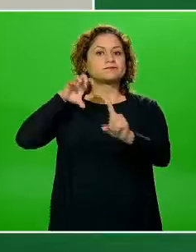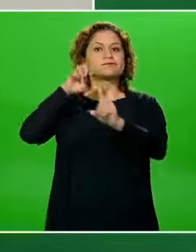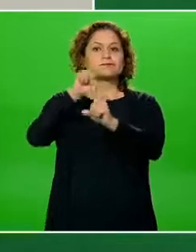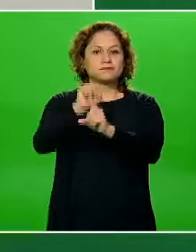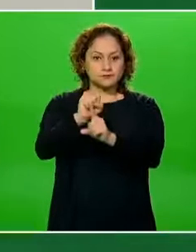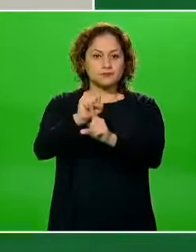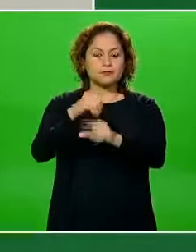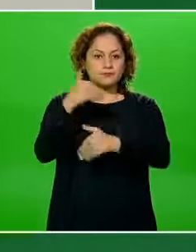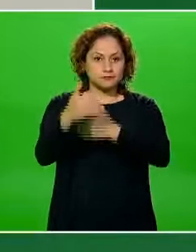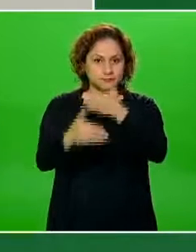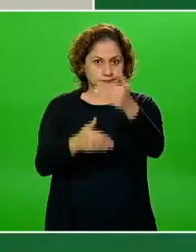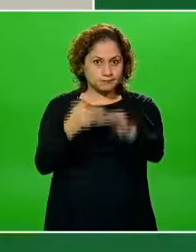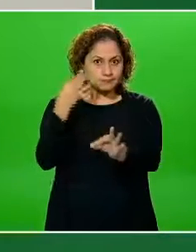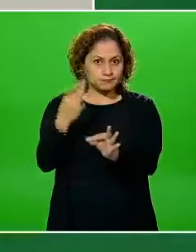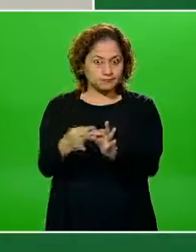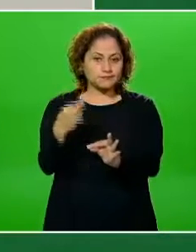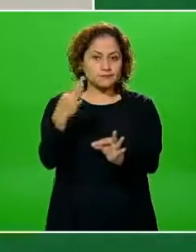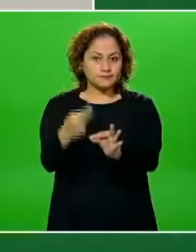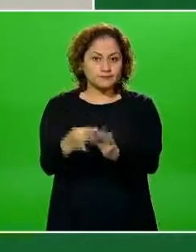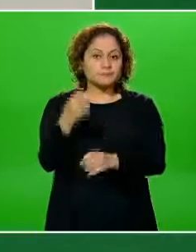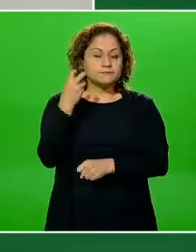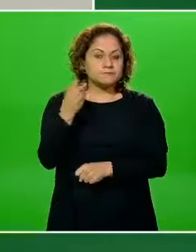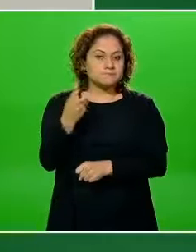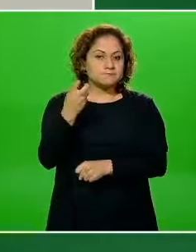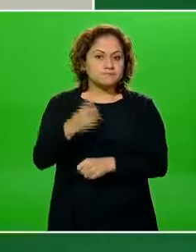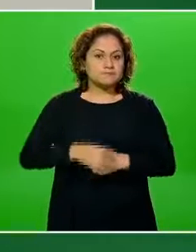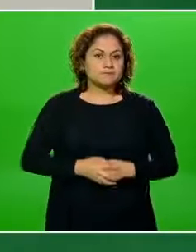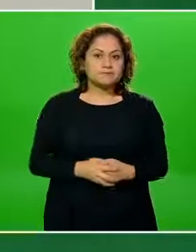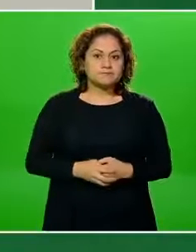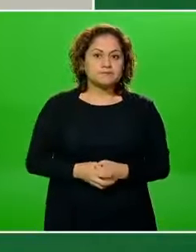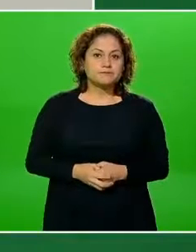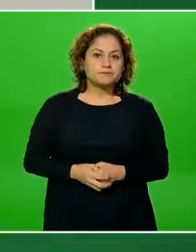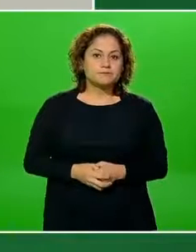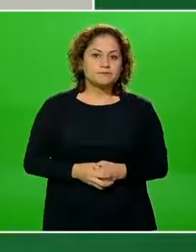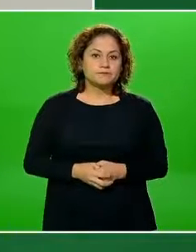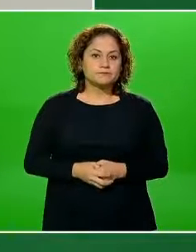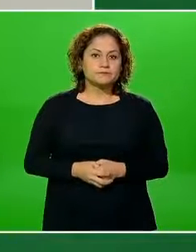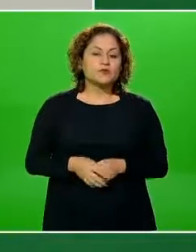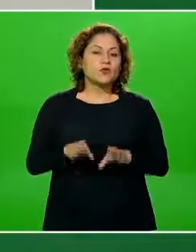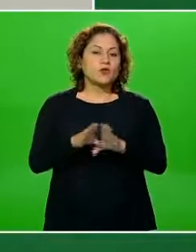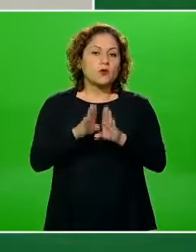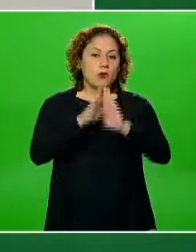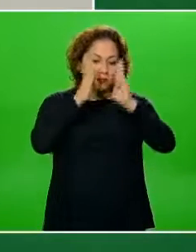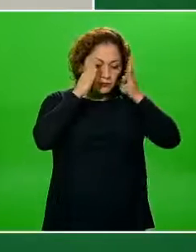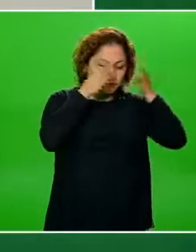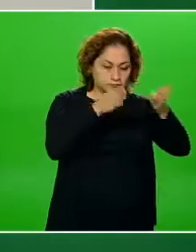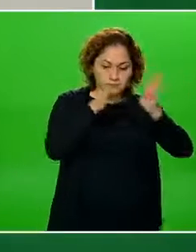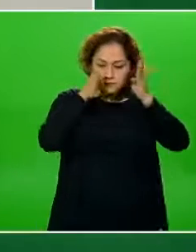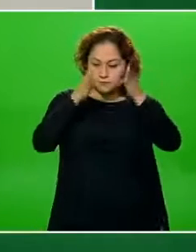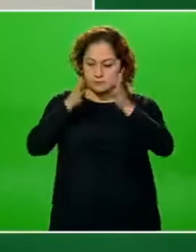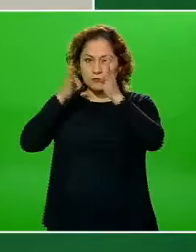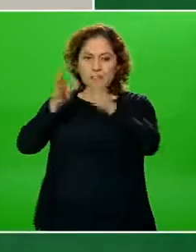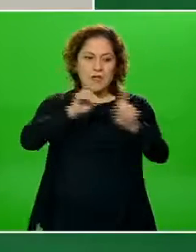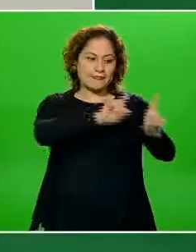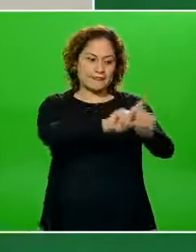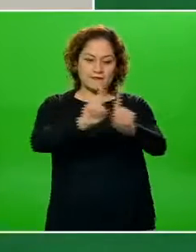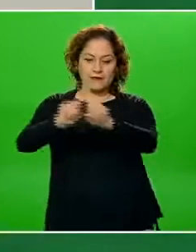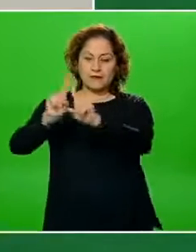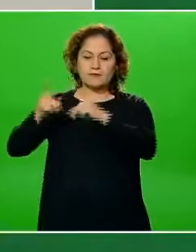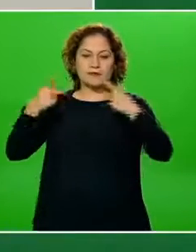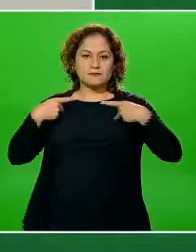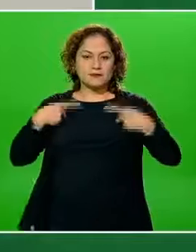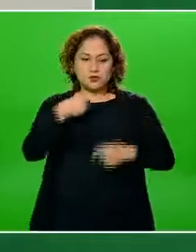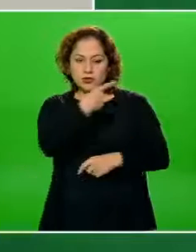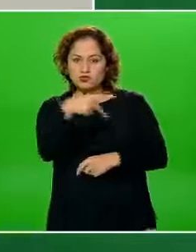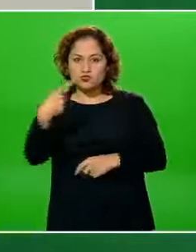el avance, y un avance que además se refleja en la cobertura de grupos poblacionales que tienen los mayores